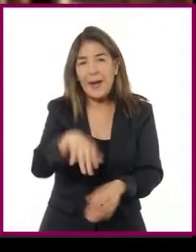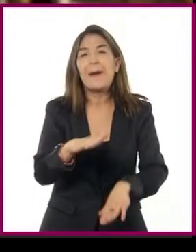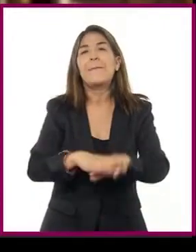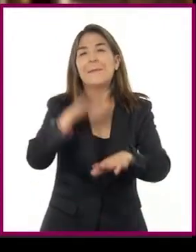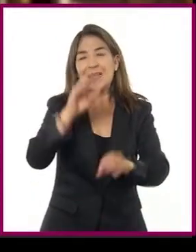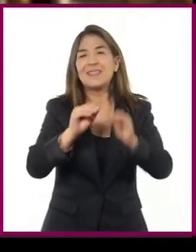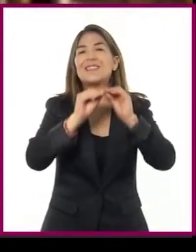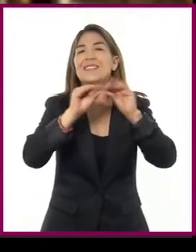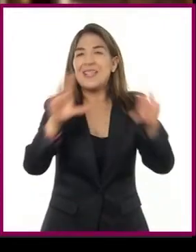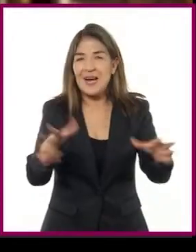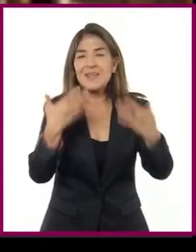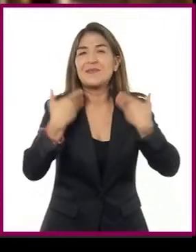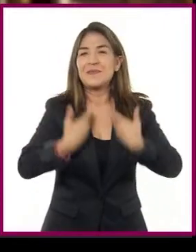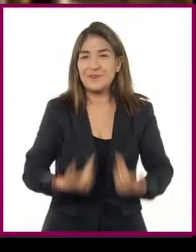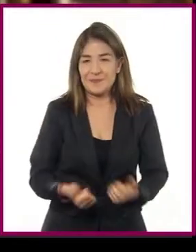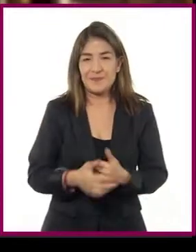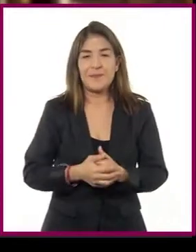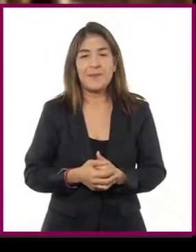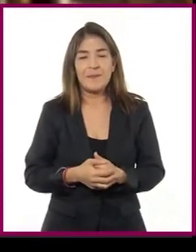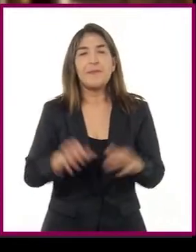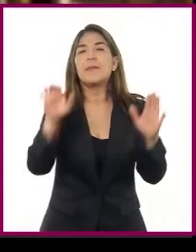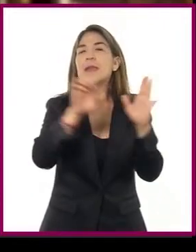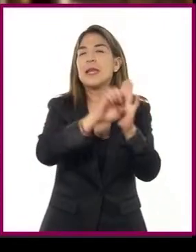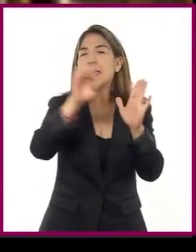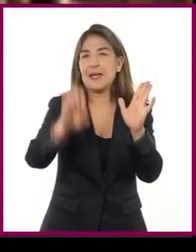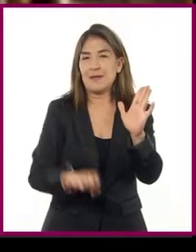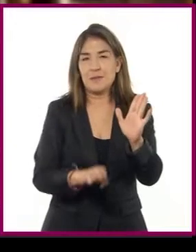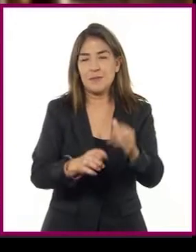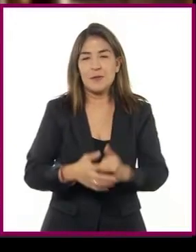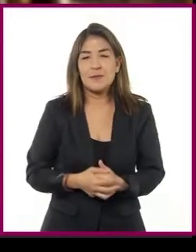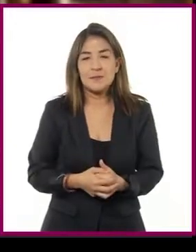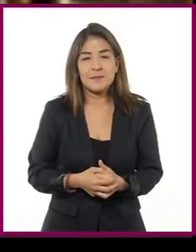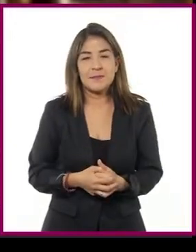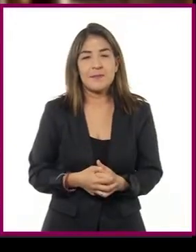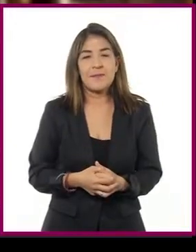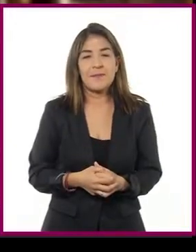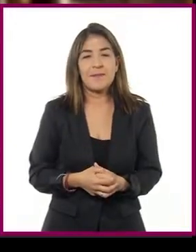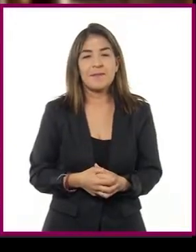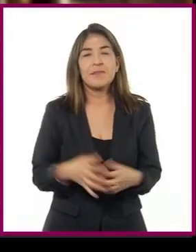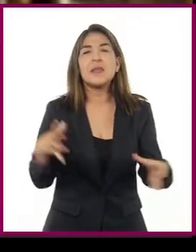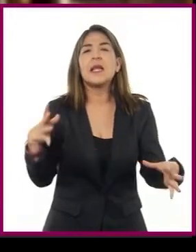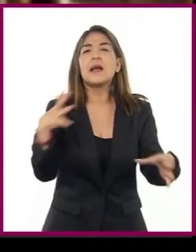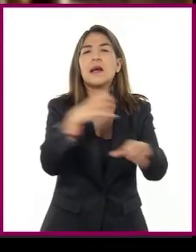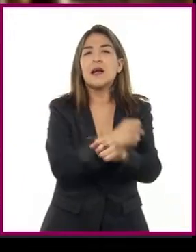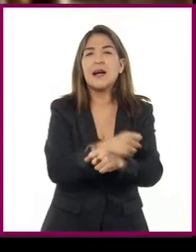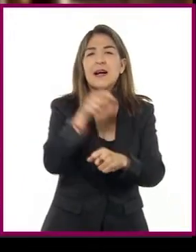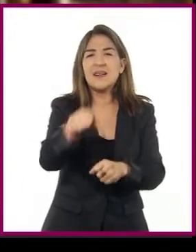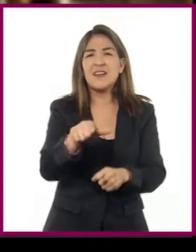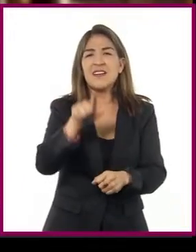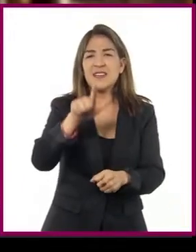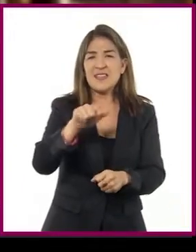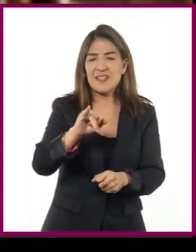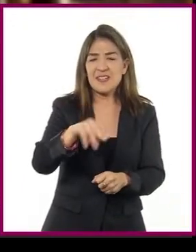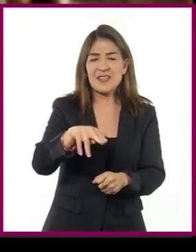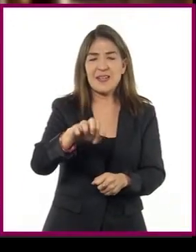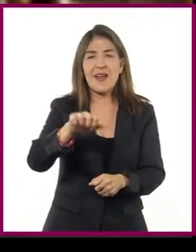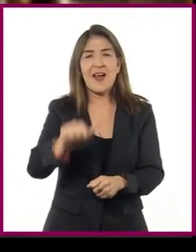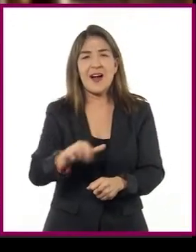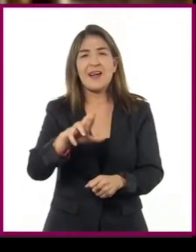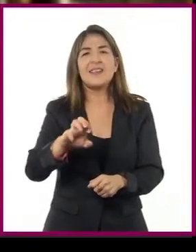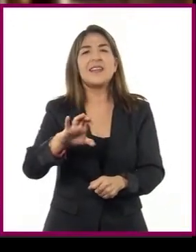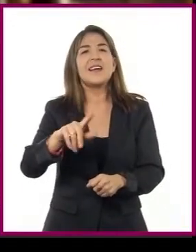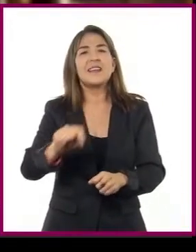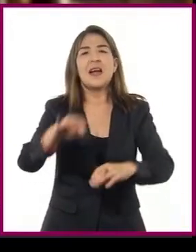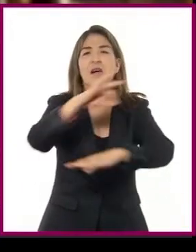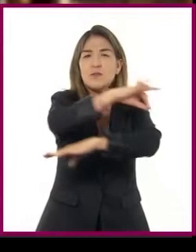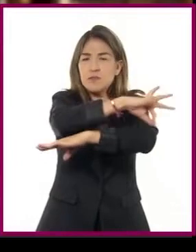mayor claridad. Por ejemplo, la definición de línea recta parece que